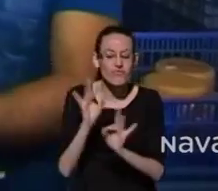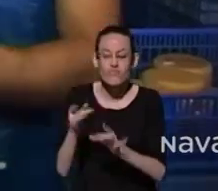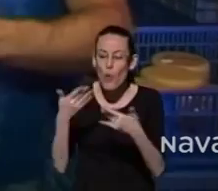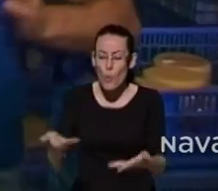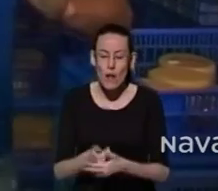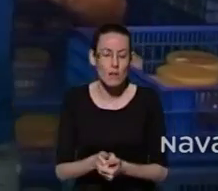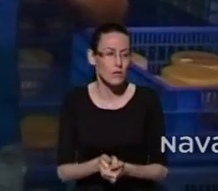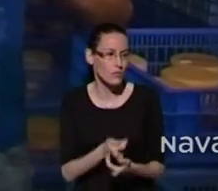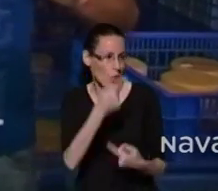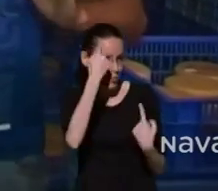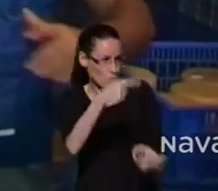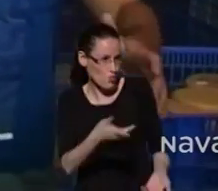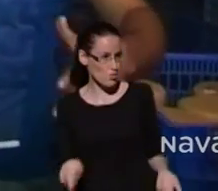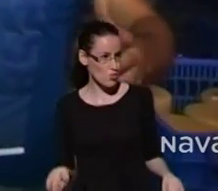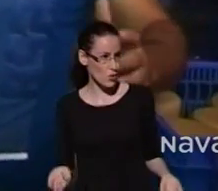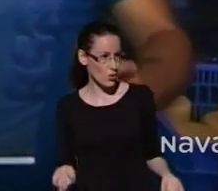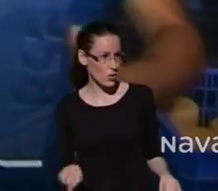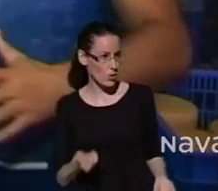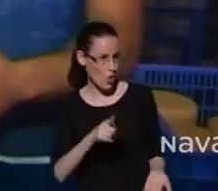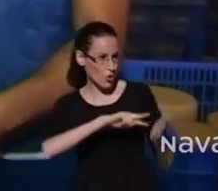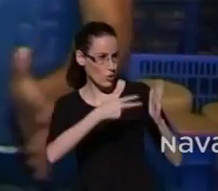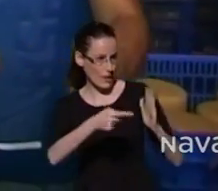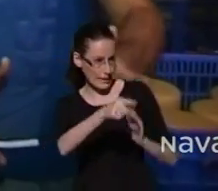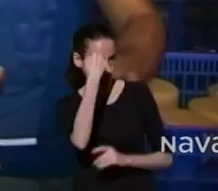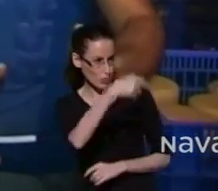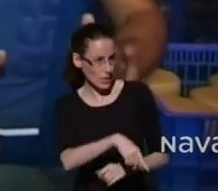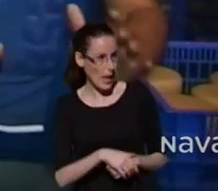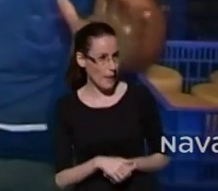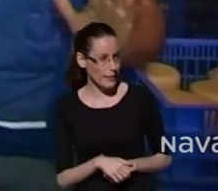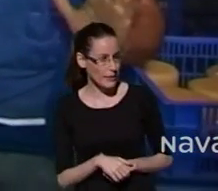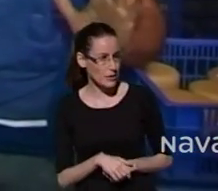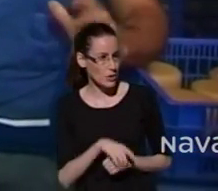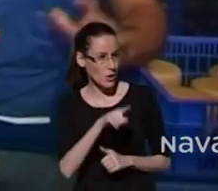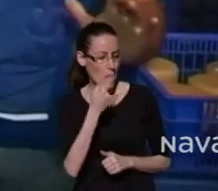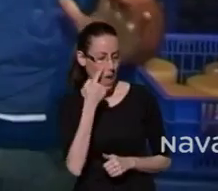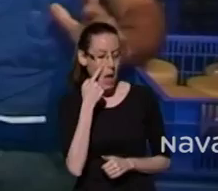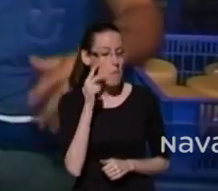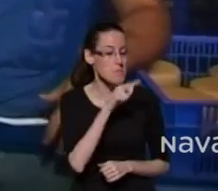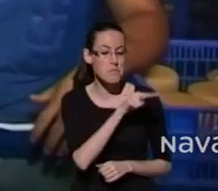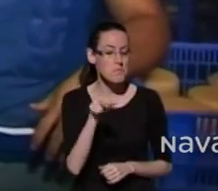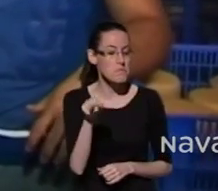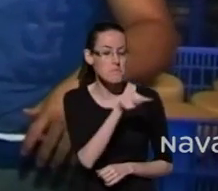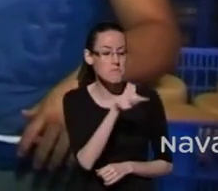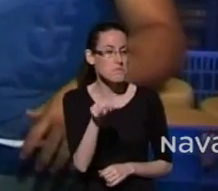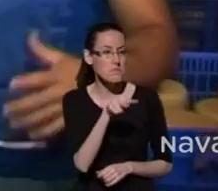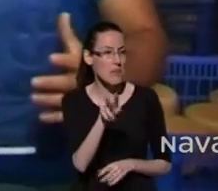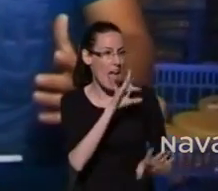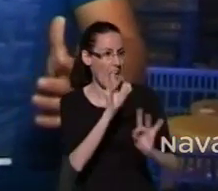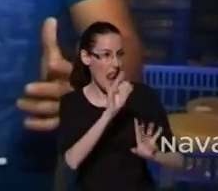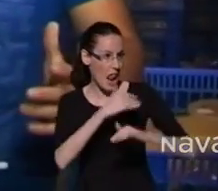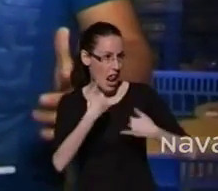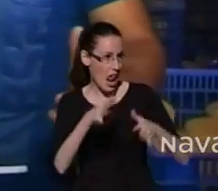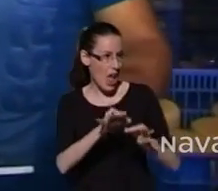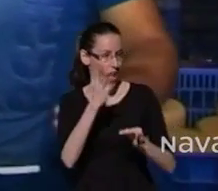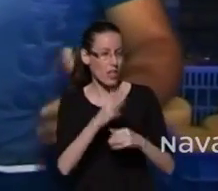sé, eso... No sé, tú deberías saberlo, ¿no? O sea, tú eres la técnica y tú tienes que ser la que coge el queso que... al azar, digamos, ¿no? El queso que quieras, ¿o no? Ah, sí,